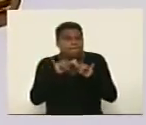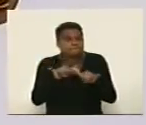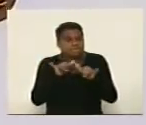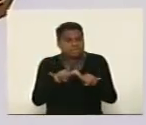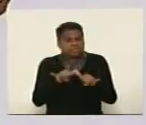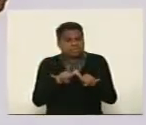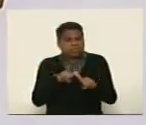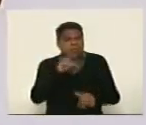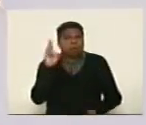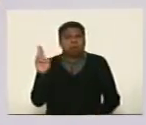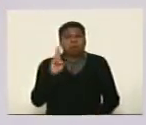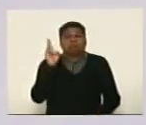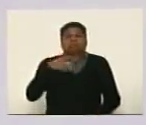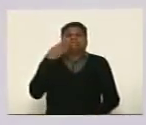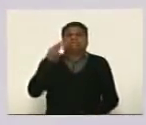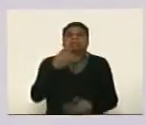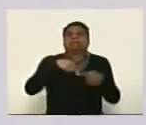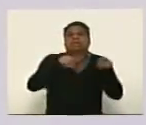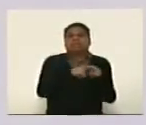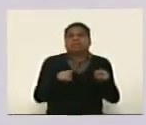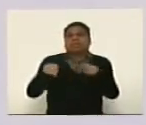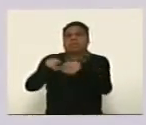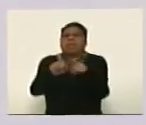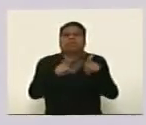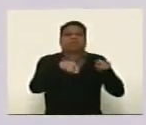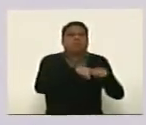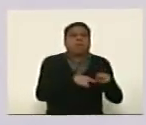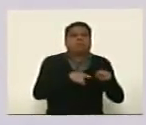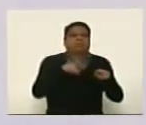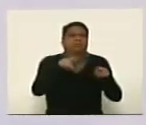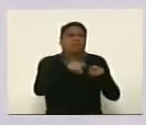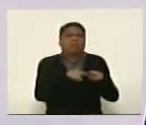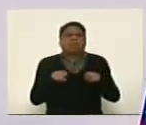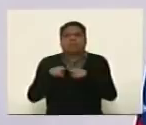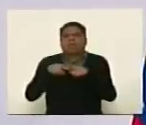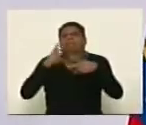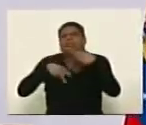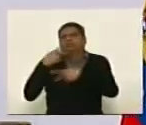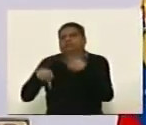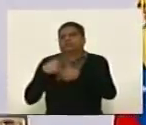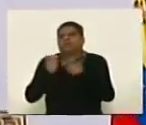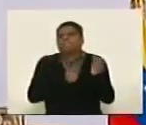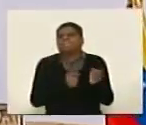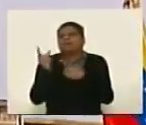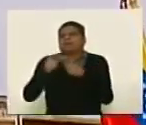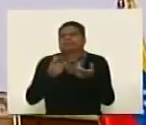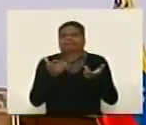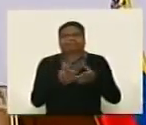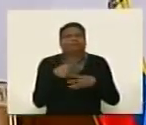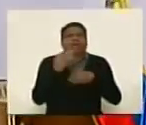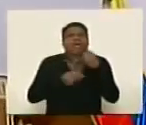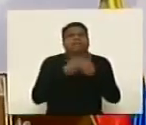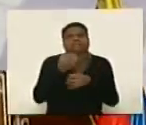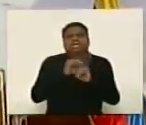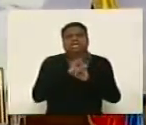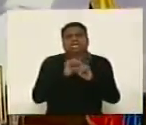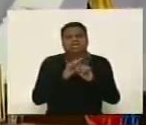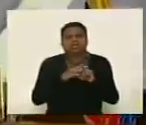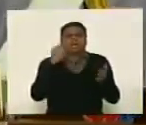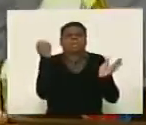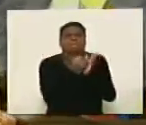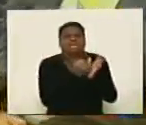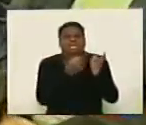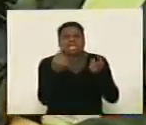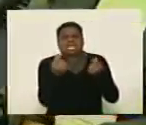que usan para hacer la guerra económica contra el pueblo venezolano, para caotizar el sistema de precios,